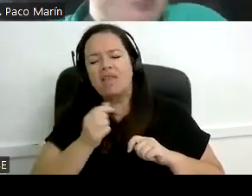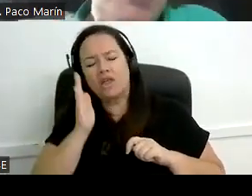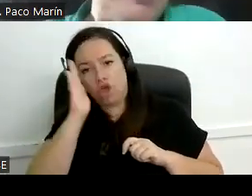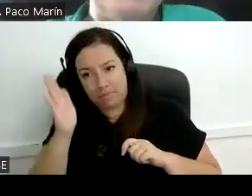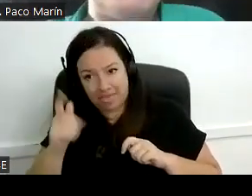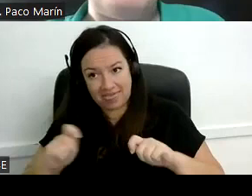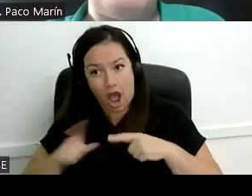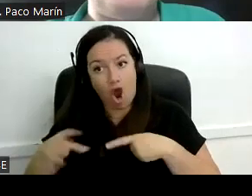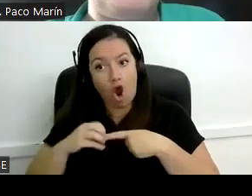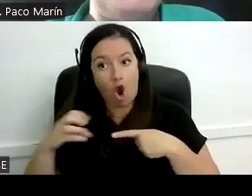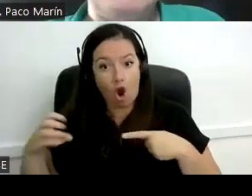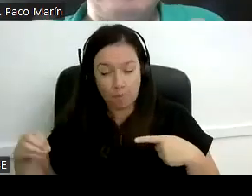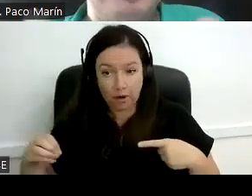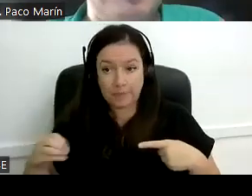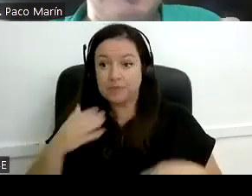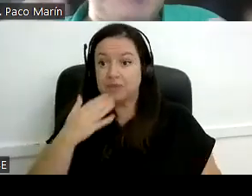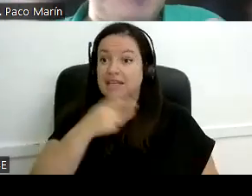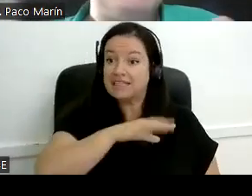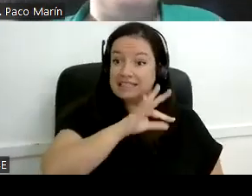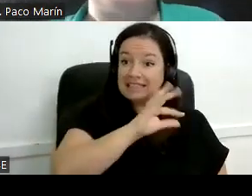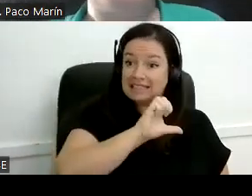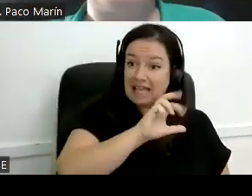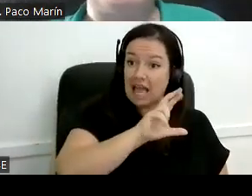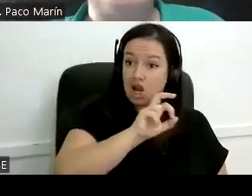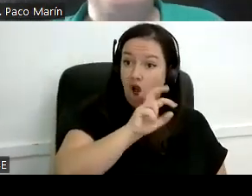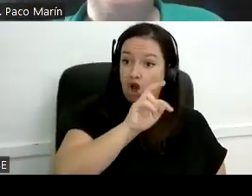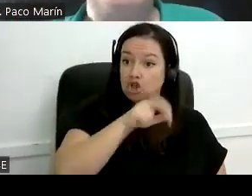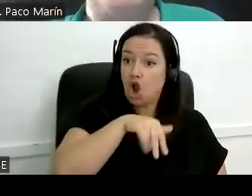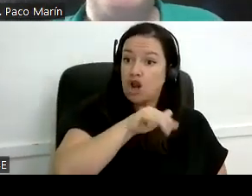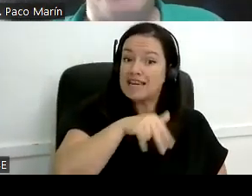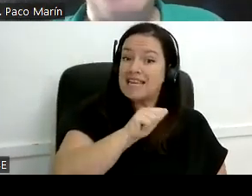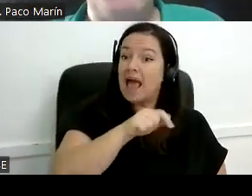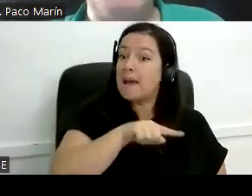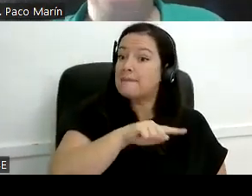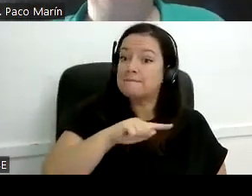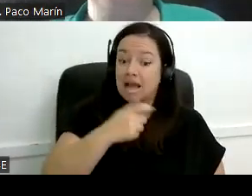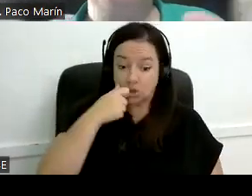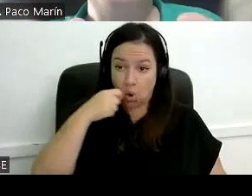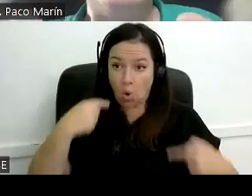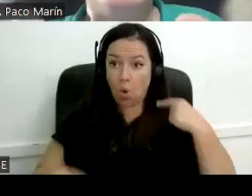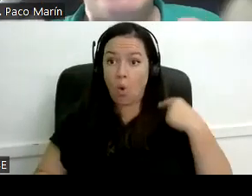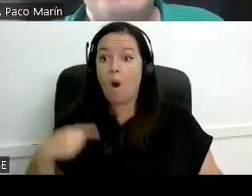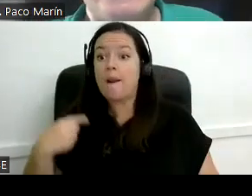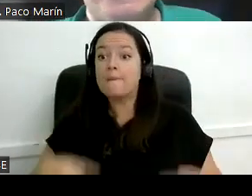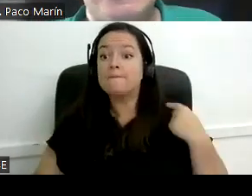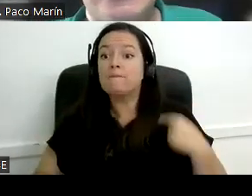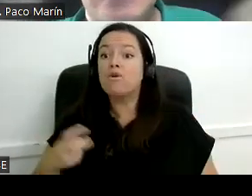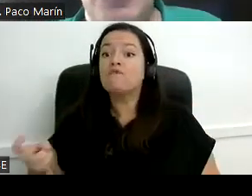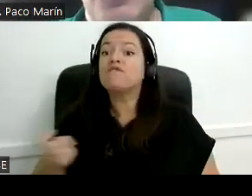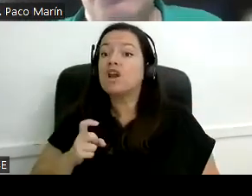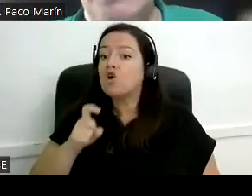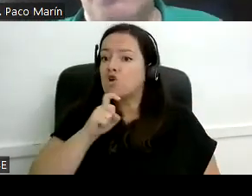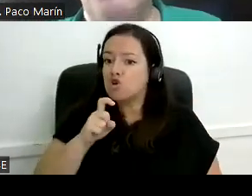el mayor porcentaje de serotonina, más de 3/4 partes de la serotonina que se produce en el cuerpo, se produce en